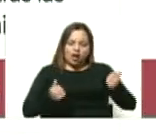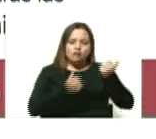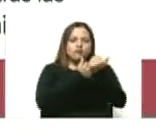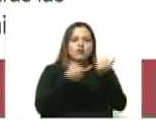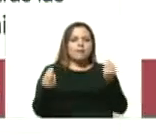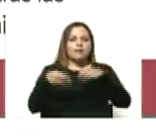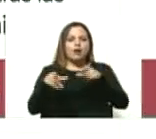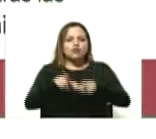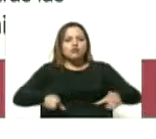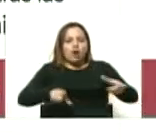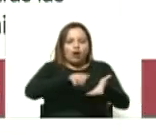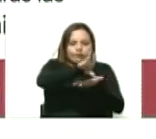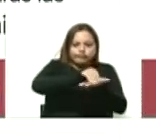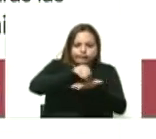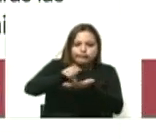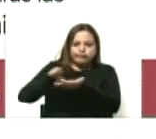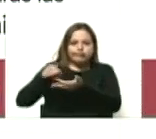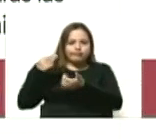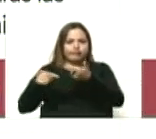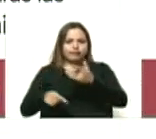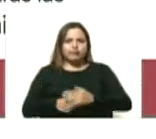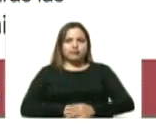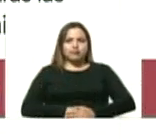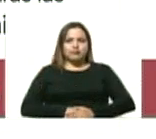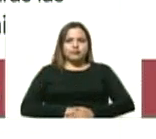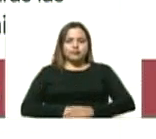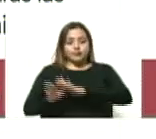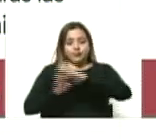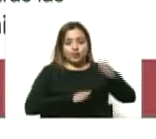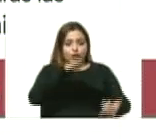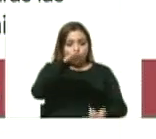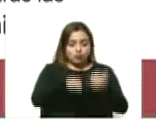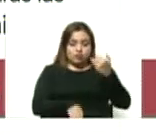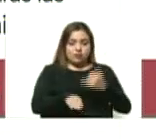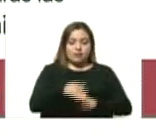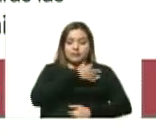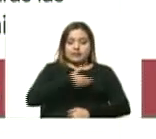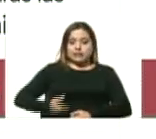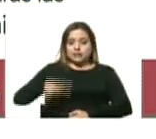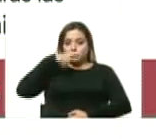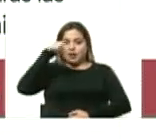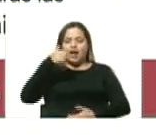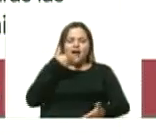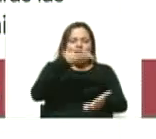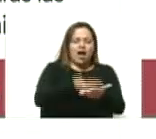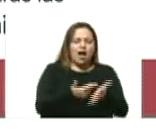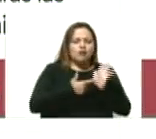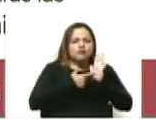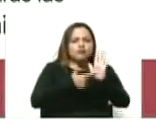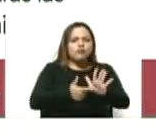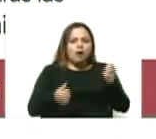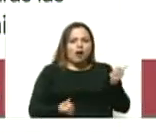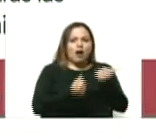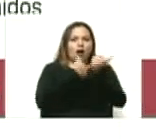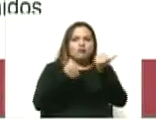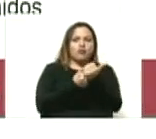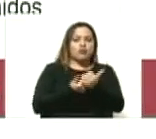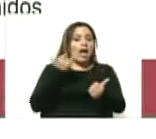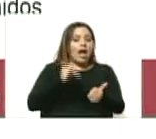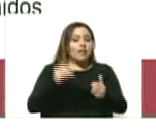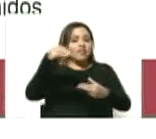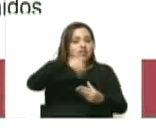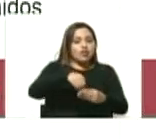de acopio. Finalmente, vamos a la cuenta del presidente de la República, Nicolás Maduro. Agradezco las muestras de solidaridad que han sobrepasado las